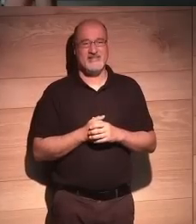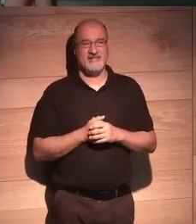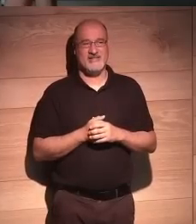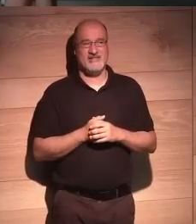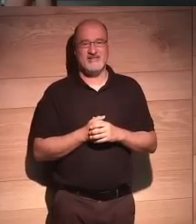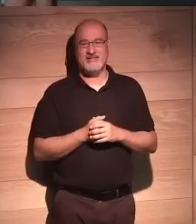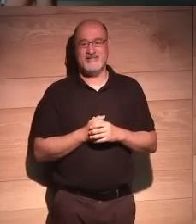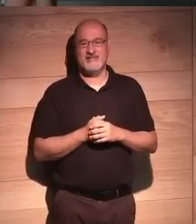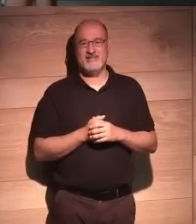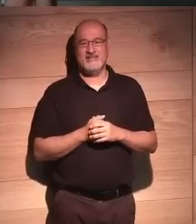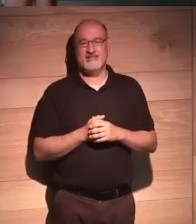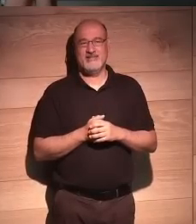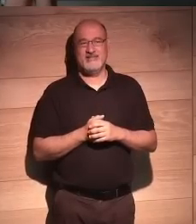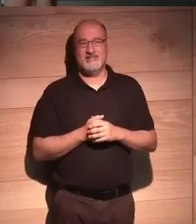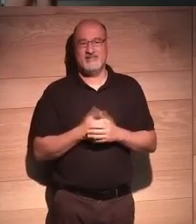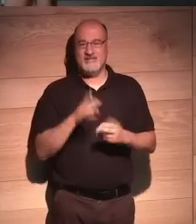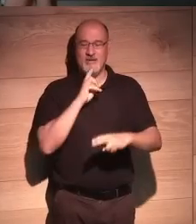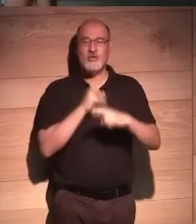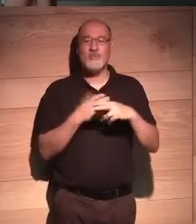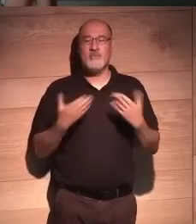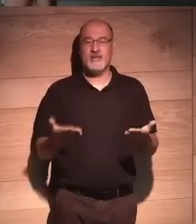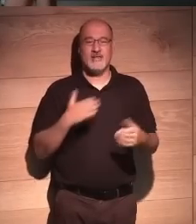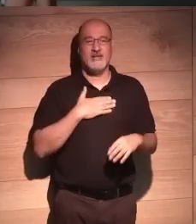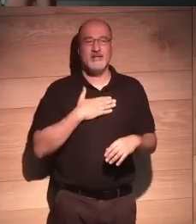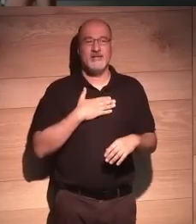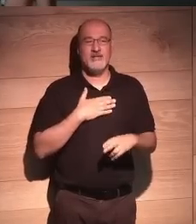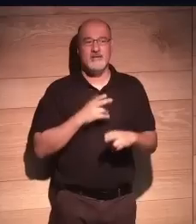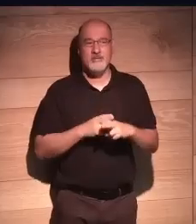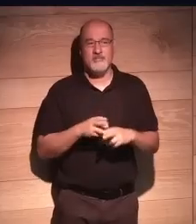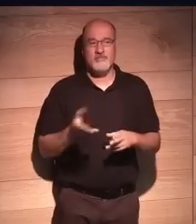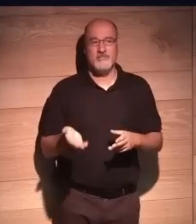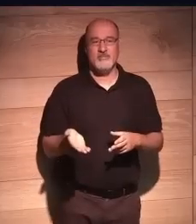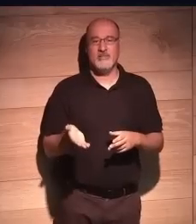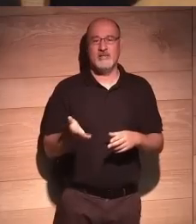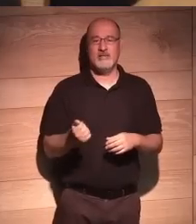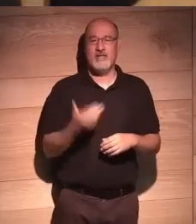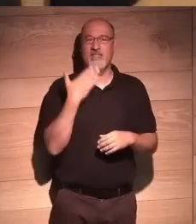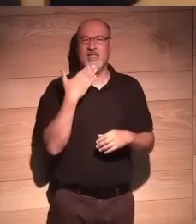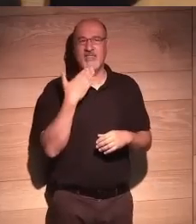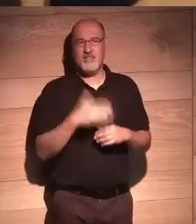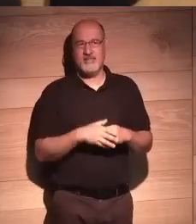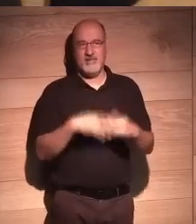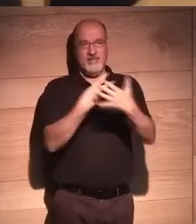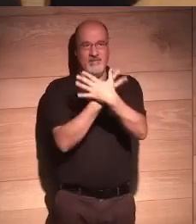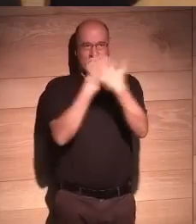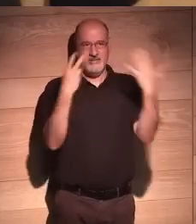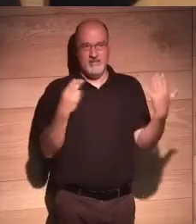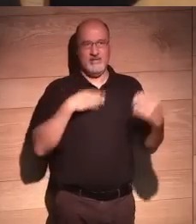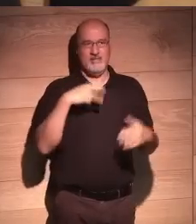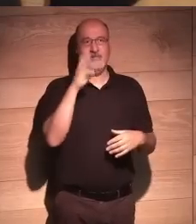con el... Pero a ver, di tu nombre. Soy Antonella. ¿Y qué? ¿Cuántos años tienes? 17.